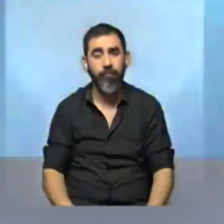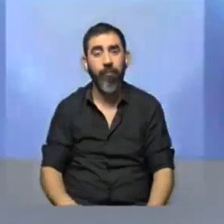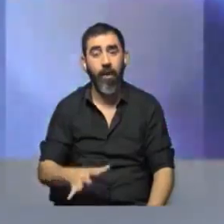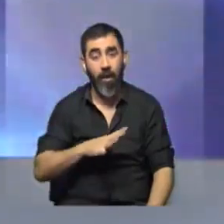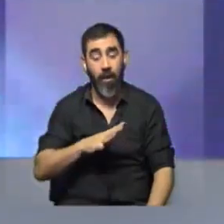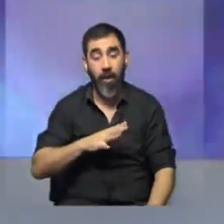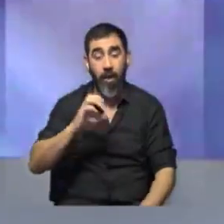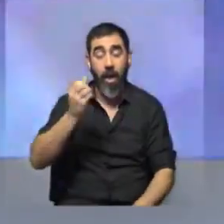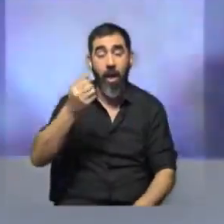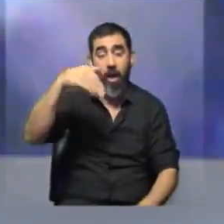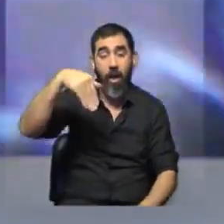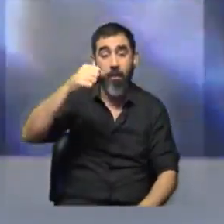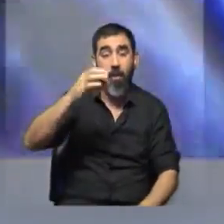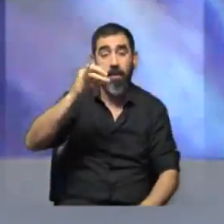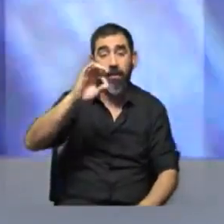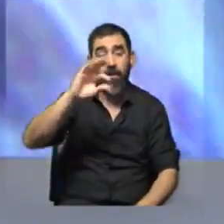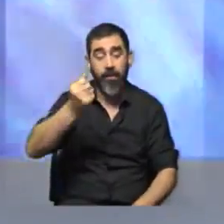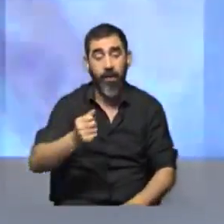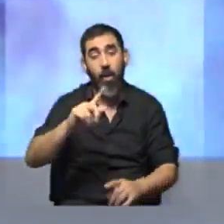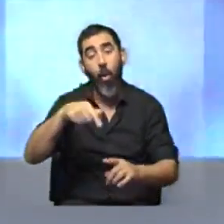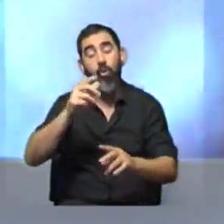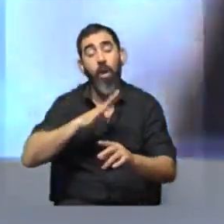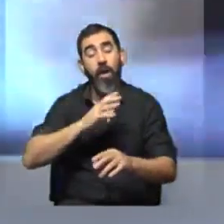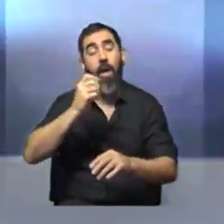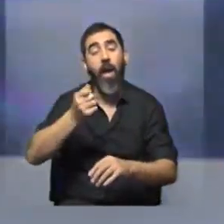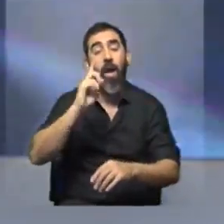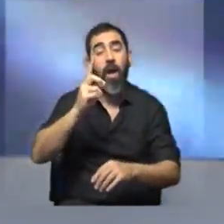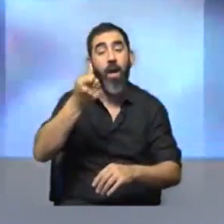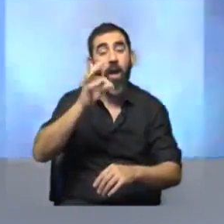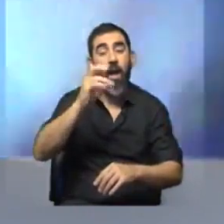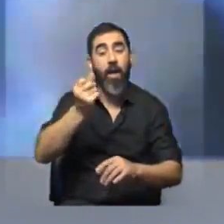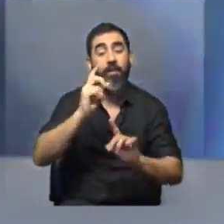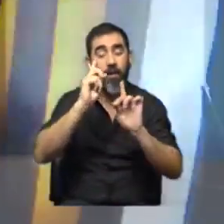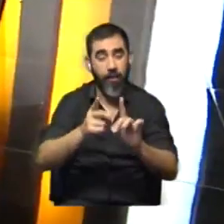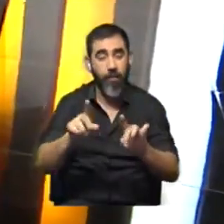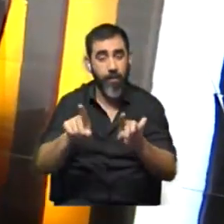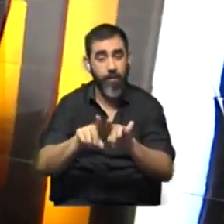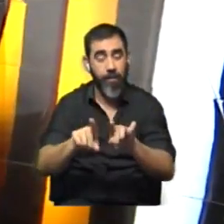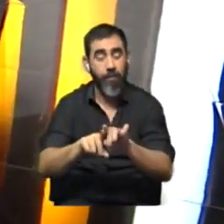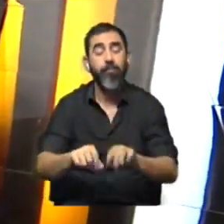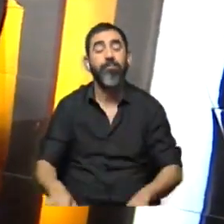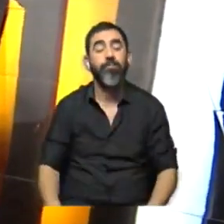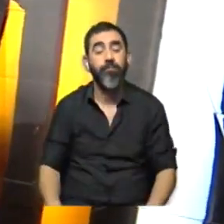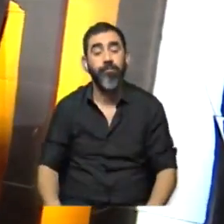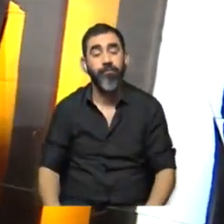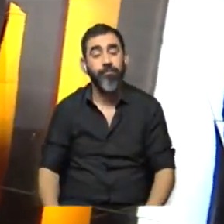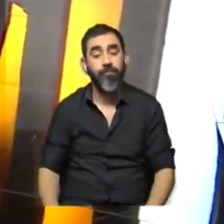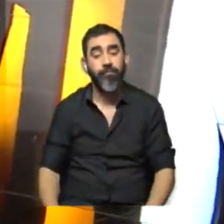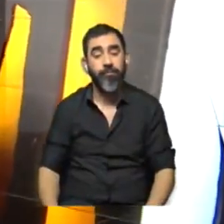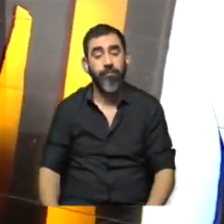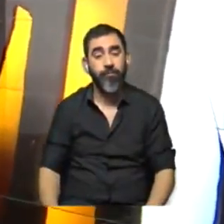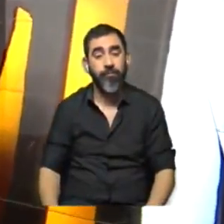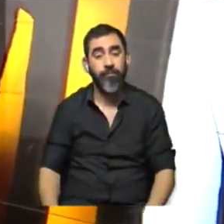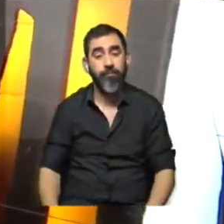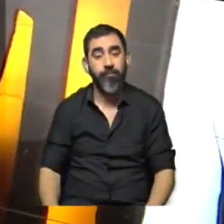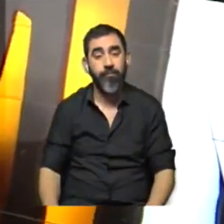de amatistas, hay ágatas, que es otro mineral también de la familia de la sílice. Y lo que, como contaba